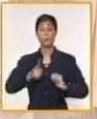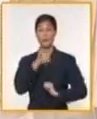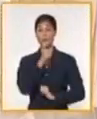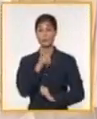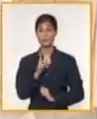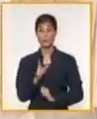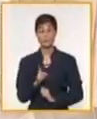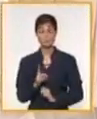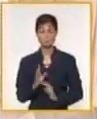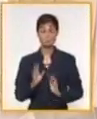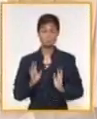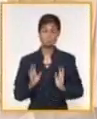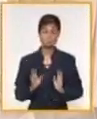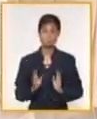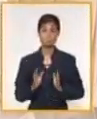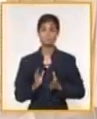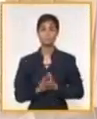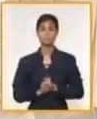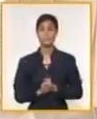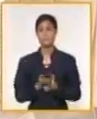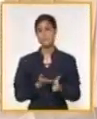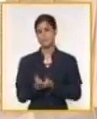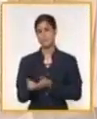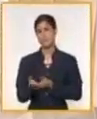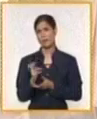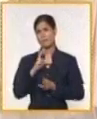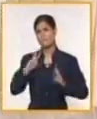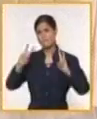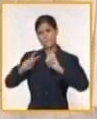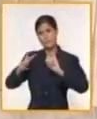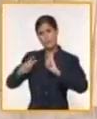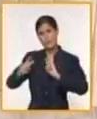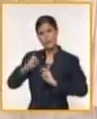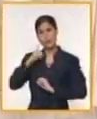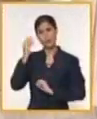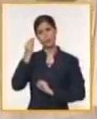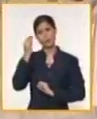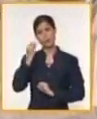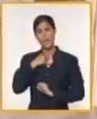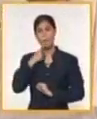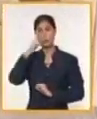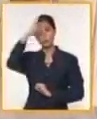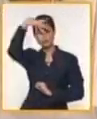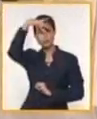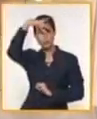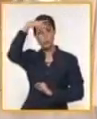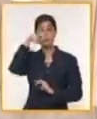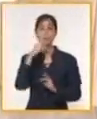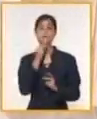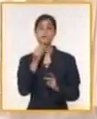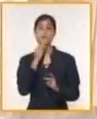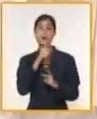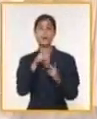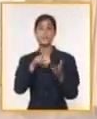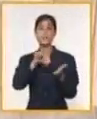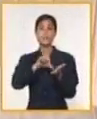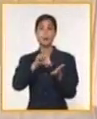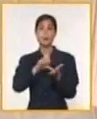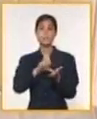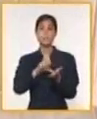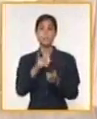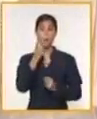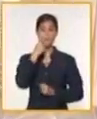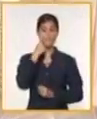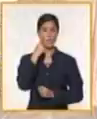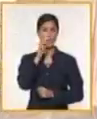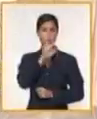a seguir dándole seguimiento, porque no solo se puede ver a Trump con Israel e Irán, sino hay que ver las monarquías del Golfo, hay que